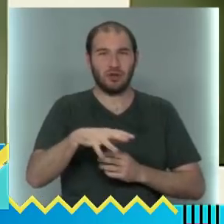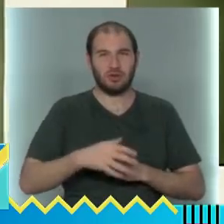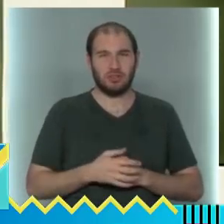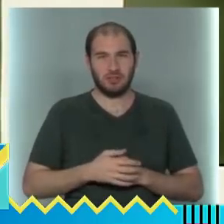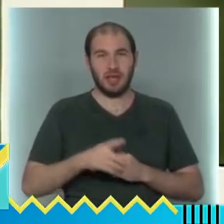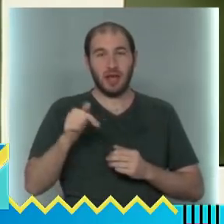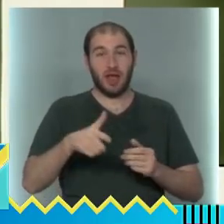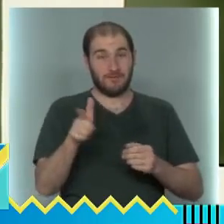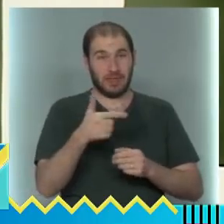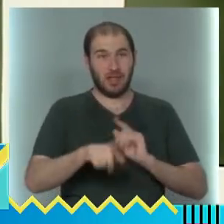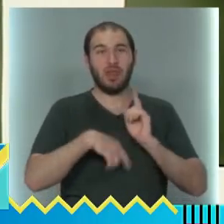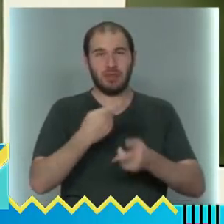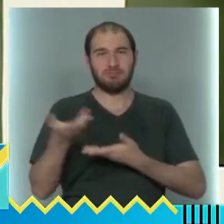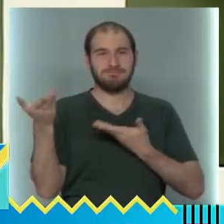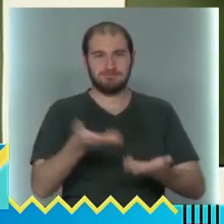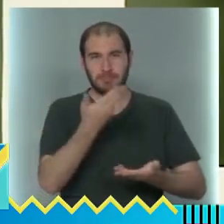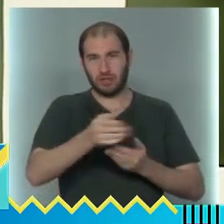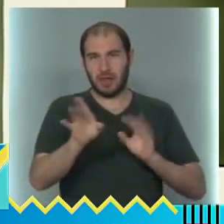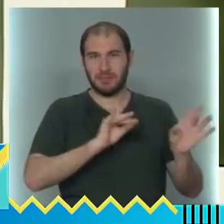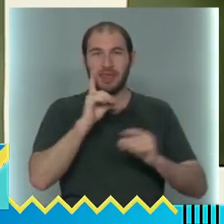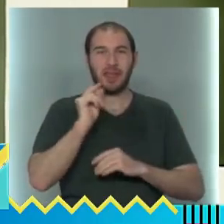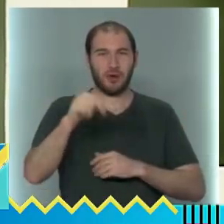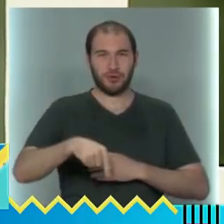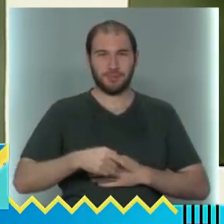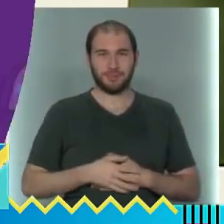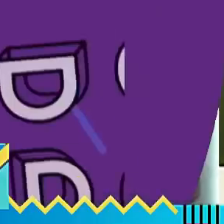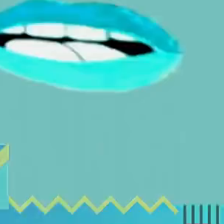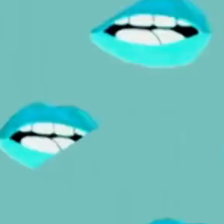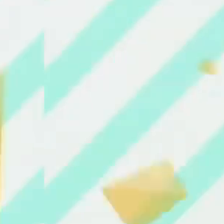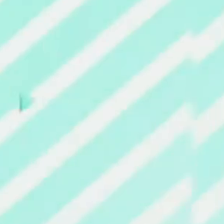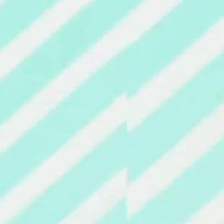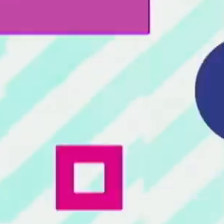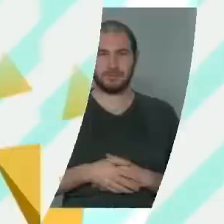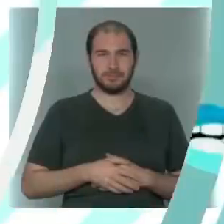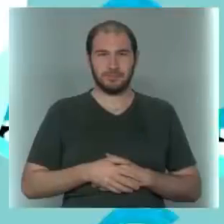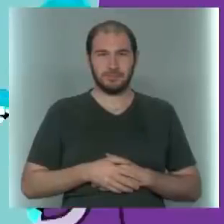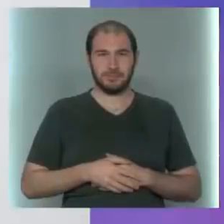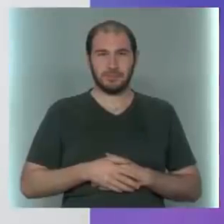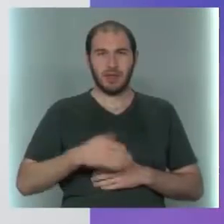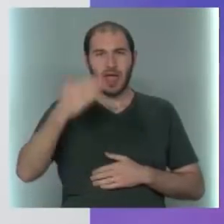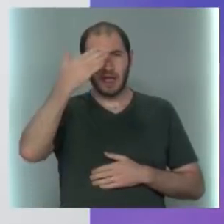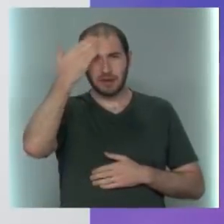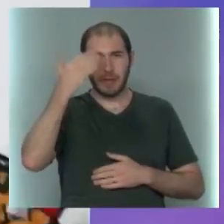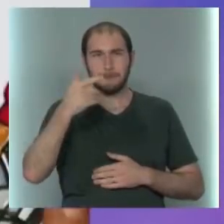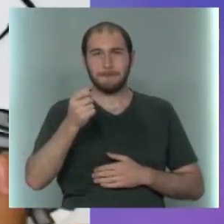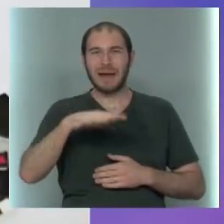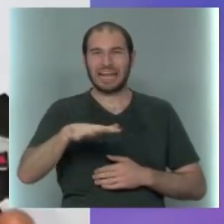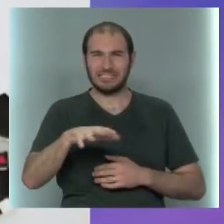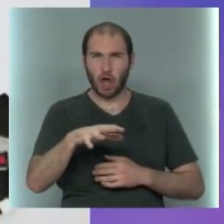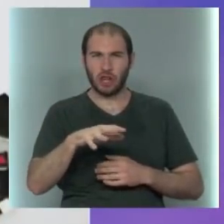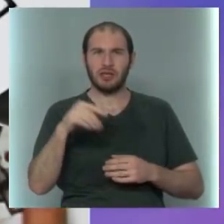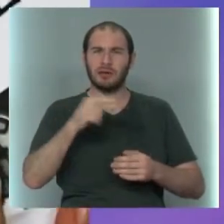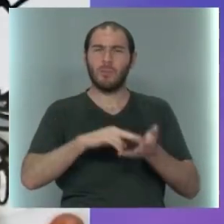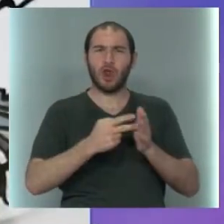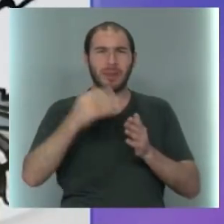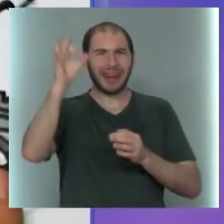Parkinson. Vamos al clip y enseguida presentamos a los invitados del día de hoy. La enfermedad de Parkinson o mal de Parkinson es un